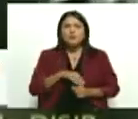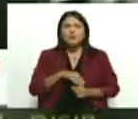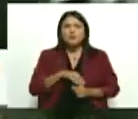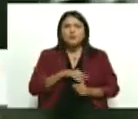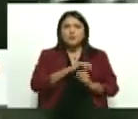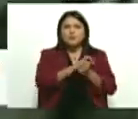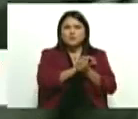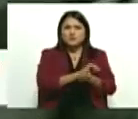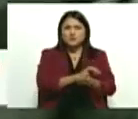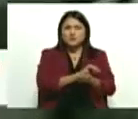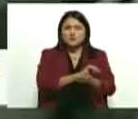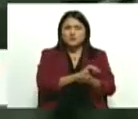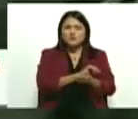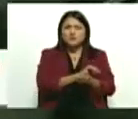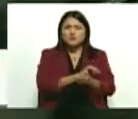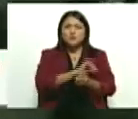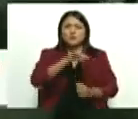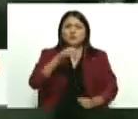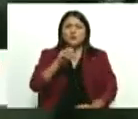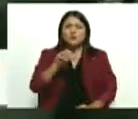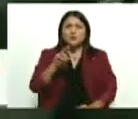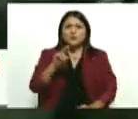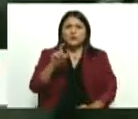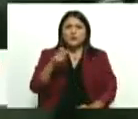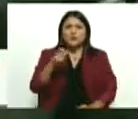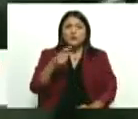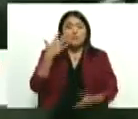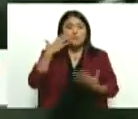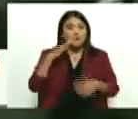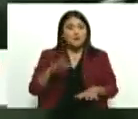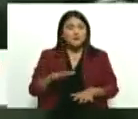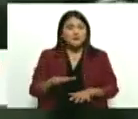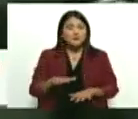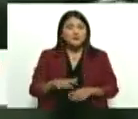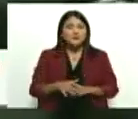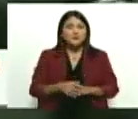de la disciplina, Jorge Rodríguez, que aparentemente